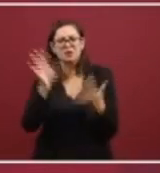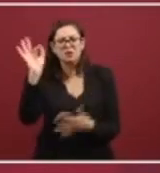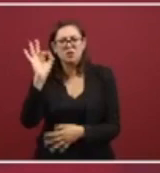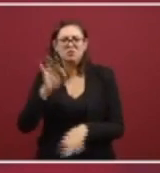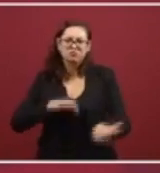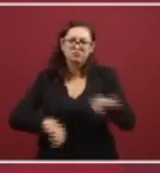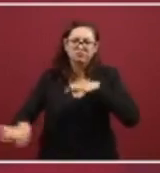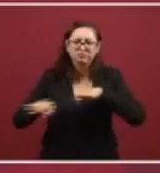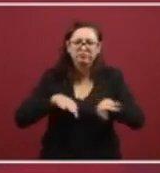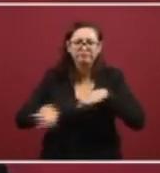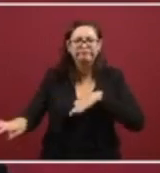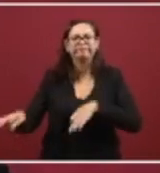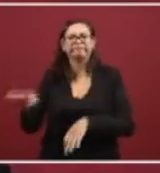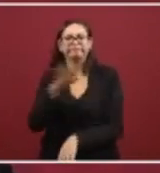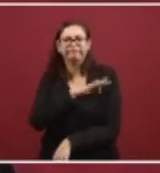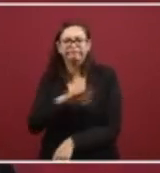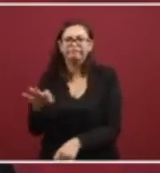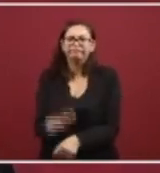y ser felices